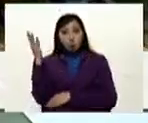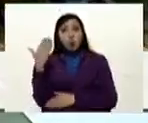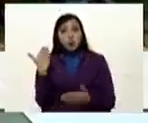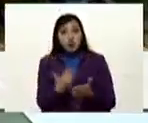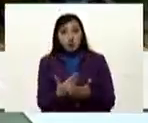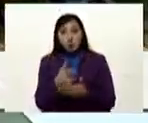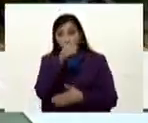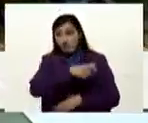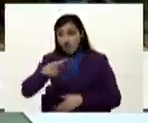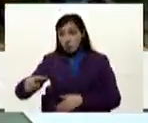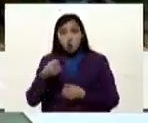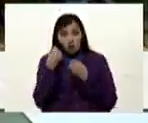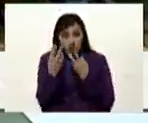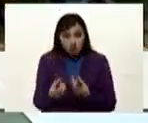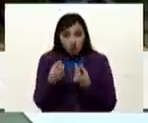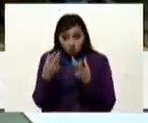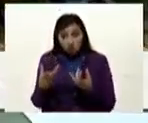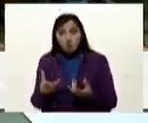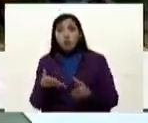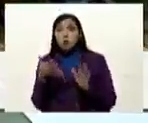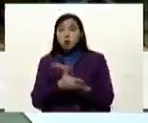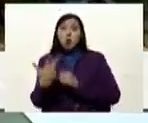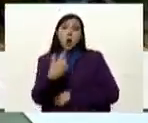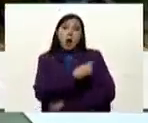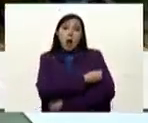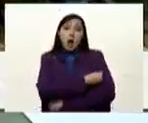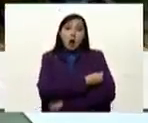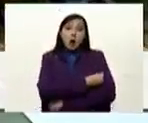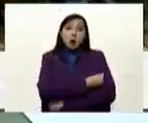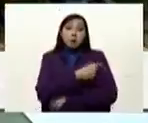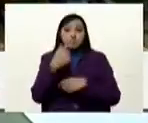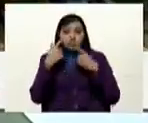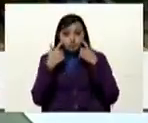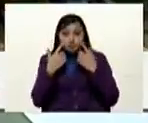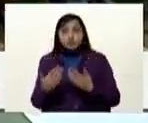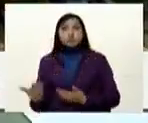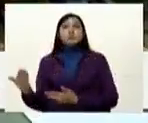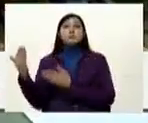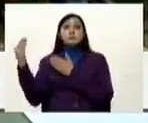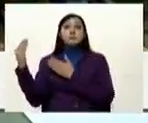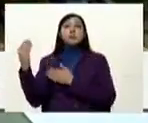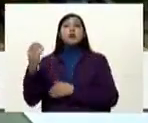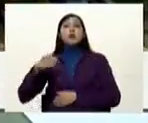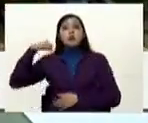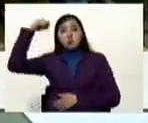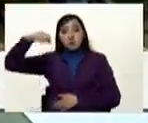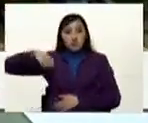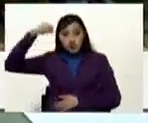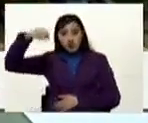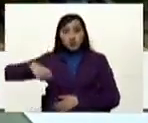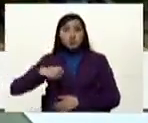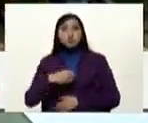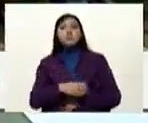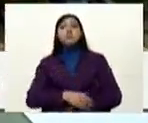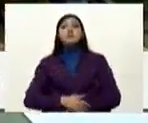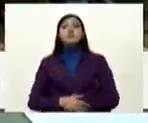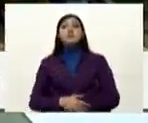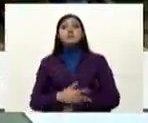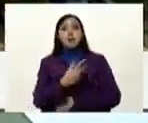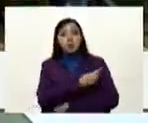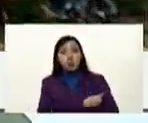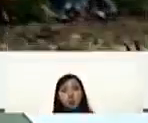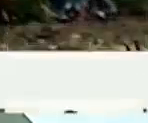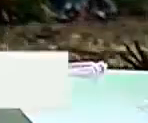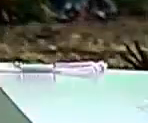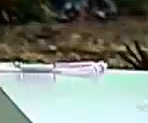buenos, ¿verdad? Vamos a ver este testimonio. Me dicen que se llama Milagros. El testimonio de Milagros. Vacunada.